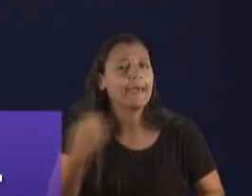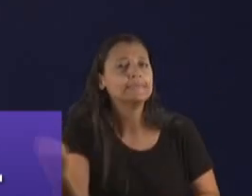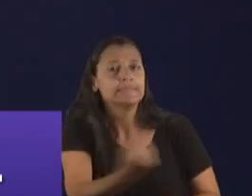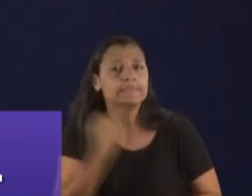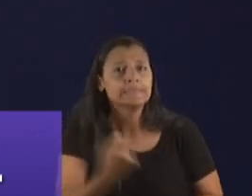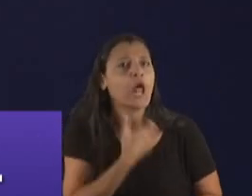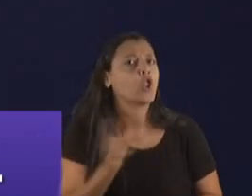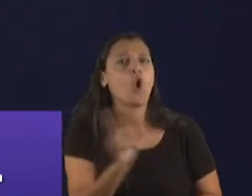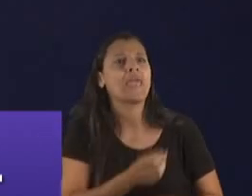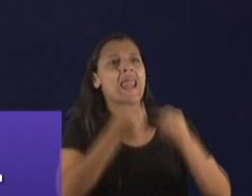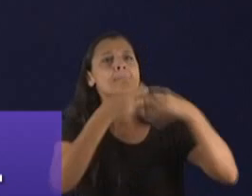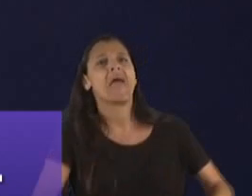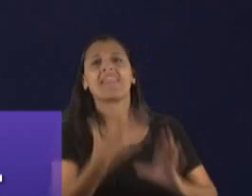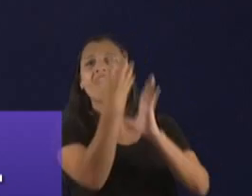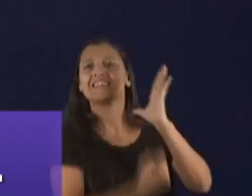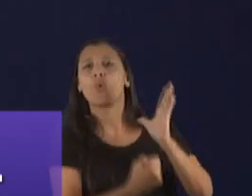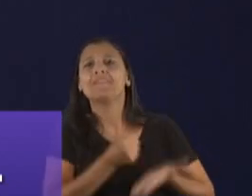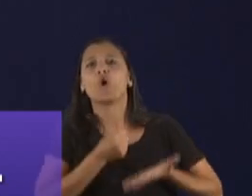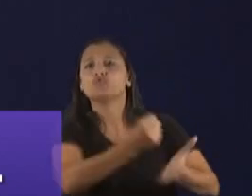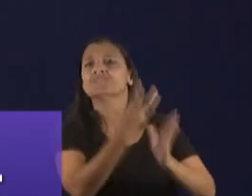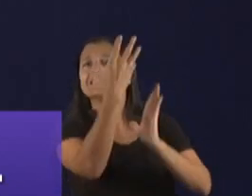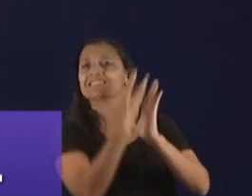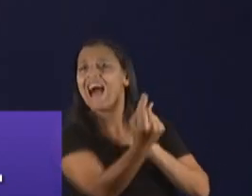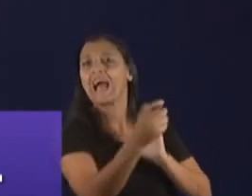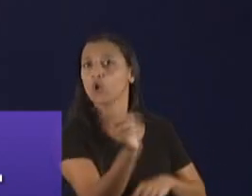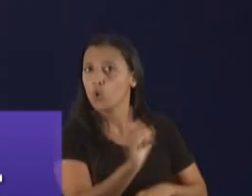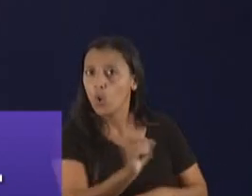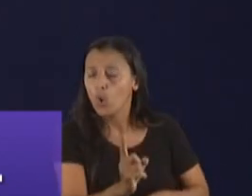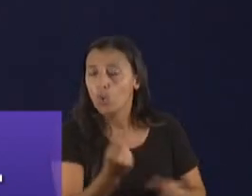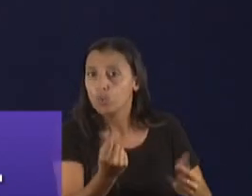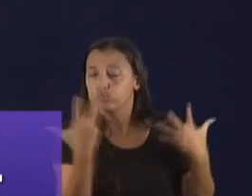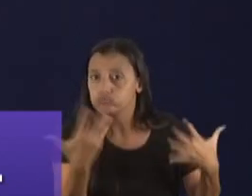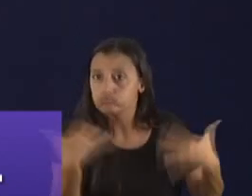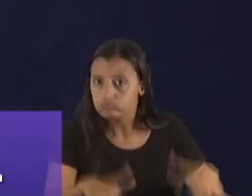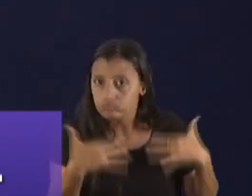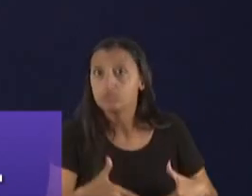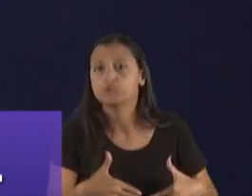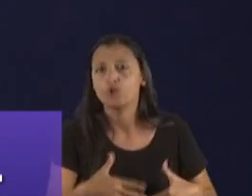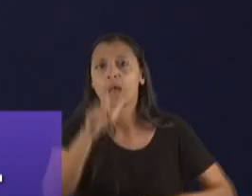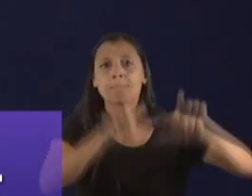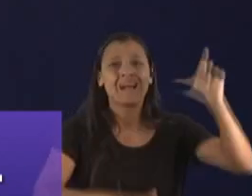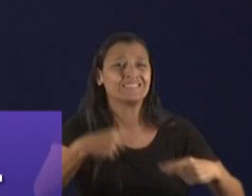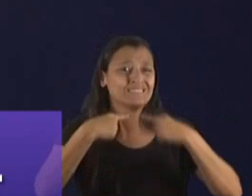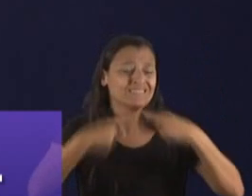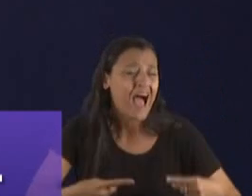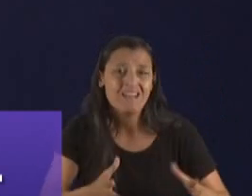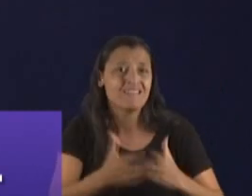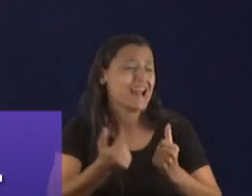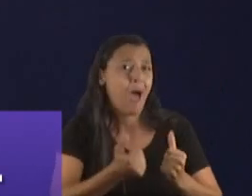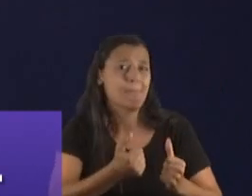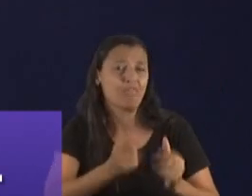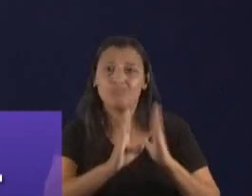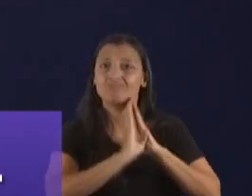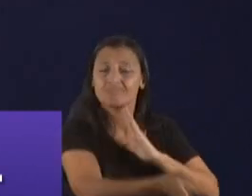ese subsidio, tal vez quiso ir lo antes posible a hacer efectivamente ese registro,